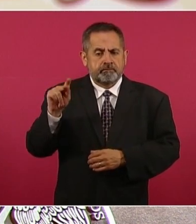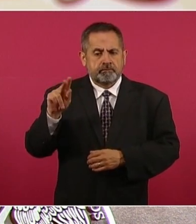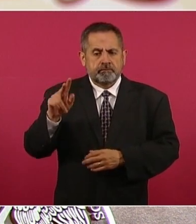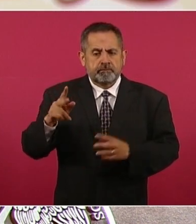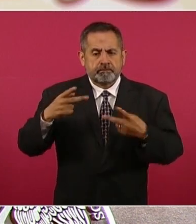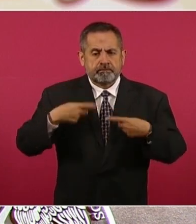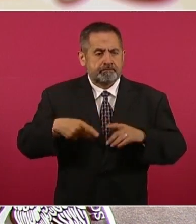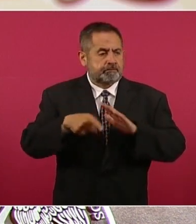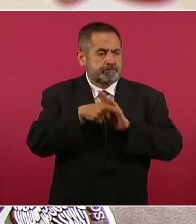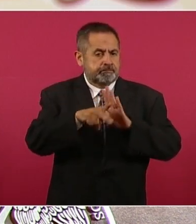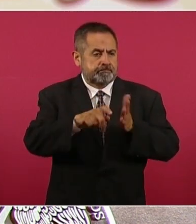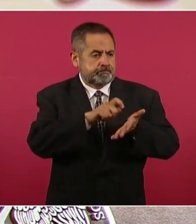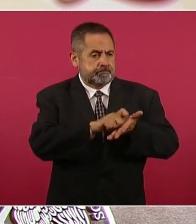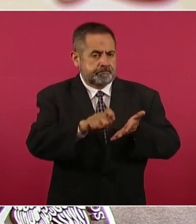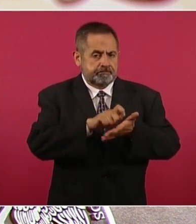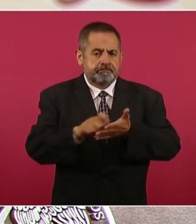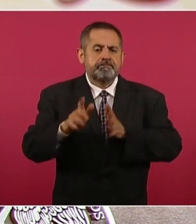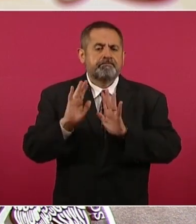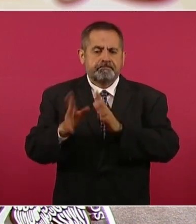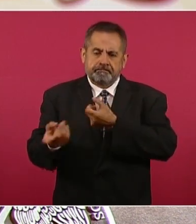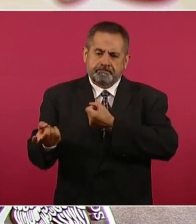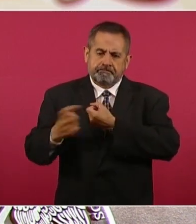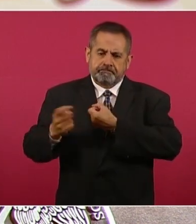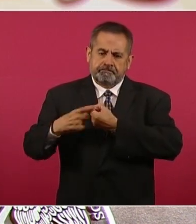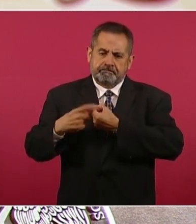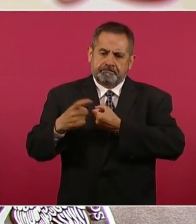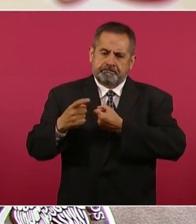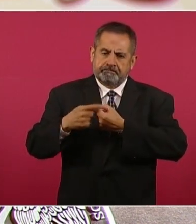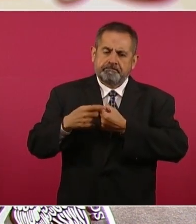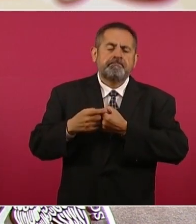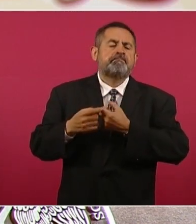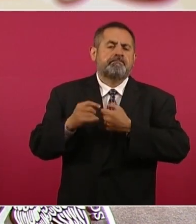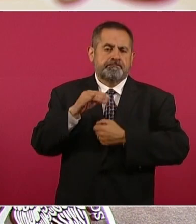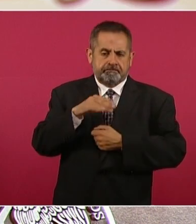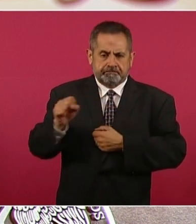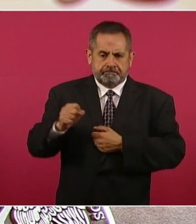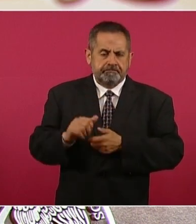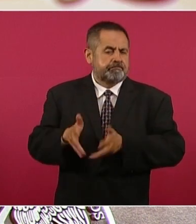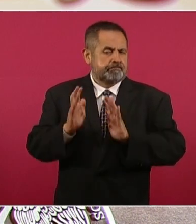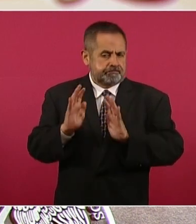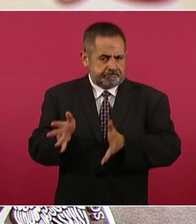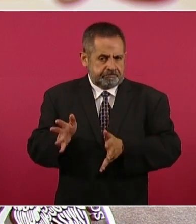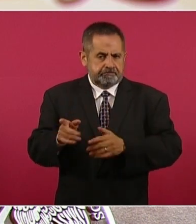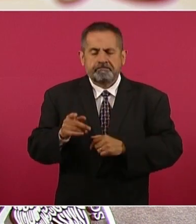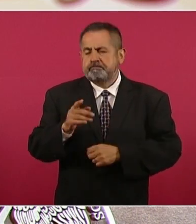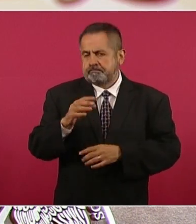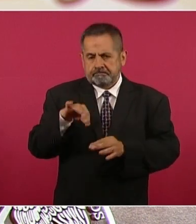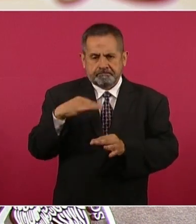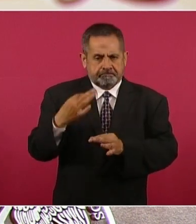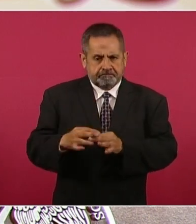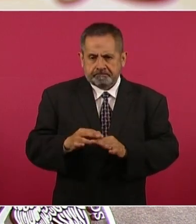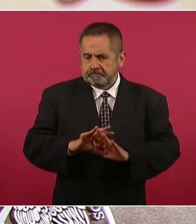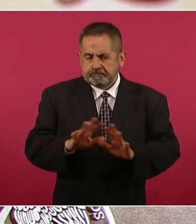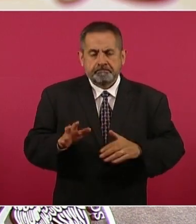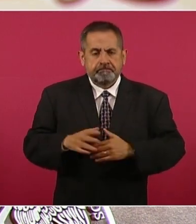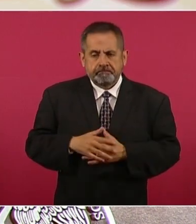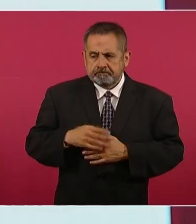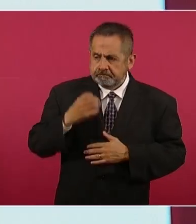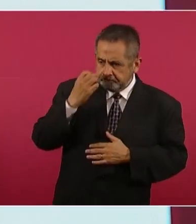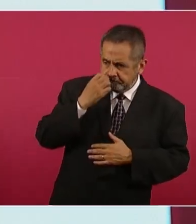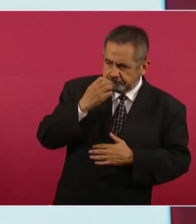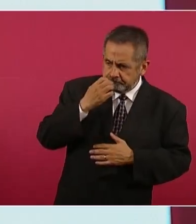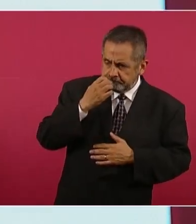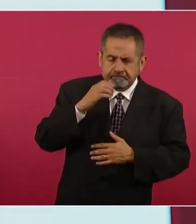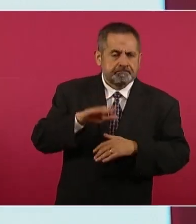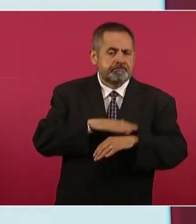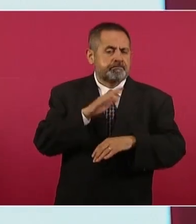periodistas que ya concluyeron todo su proceso de inscripción y que además ya han sido validados por